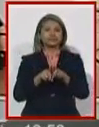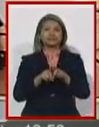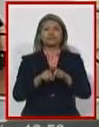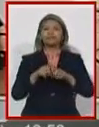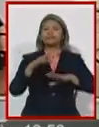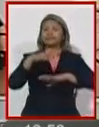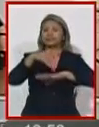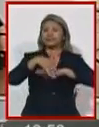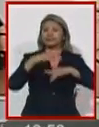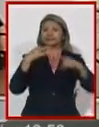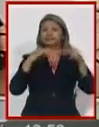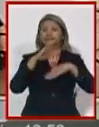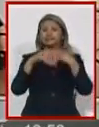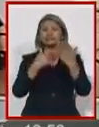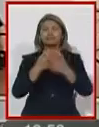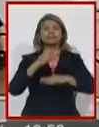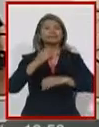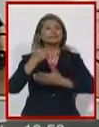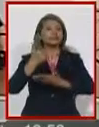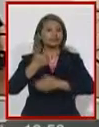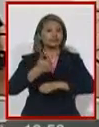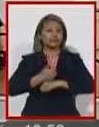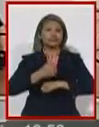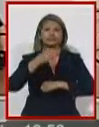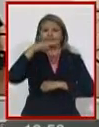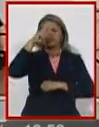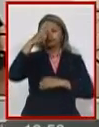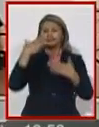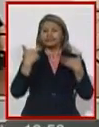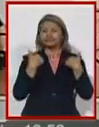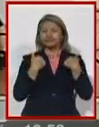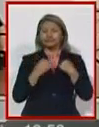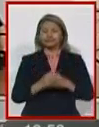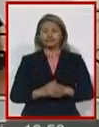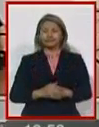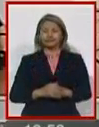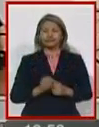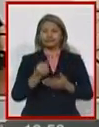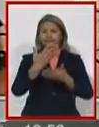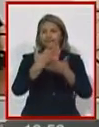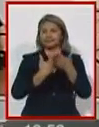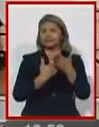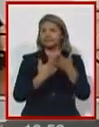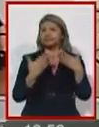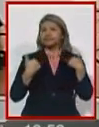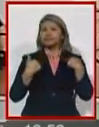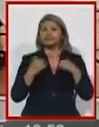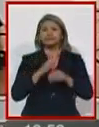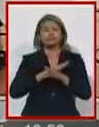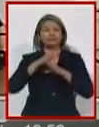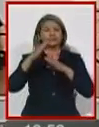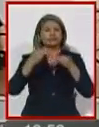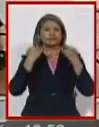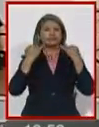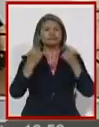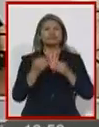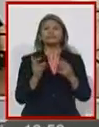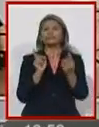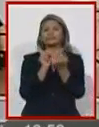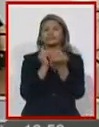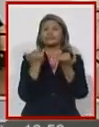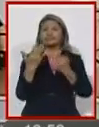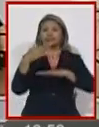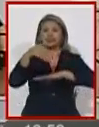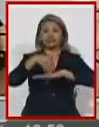la edición central. Toda la estadía del Papa en el Perú vamos a tener, Felipe. Una agenda apretada tiene. Bueno, hemos llegado al final de las noticias,